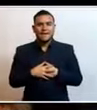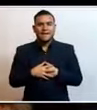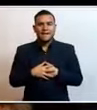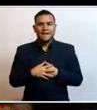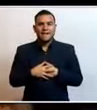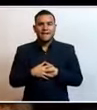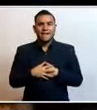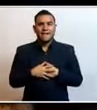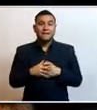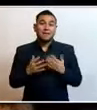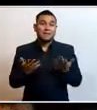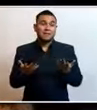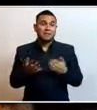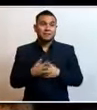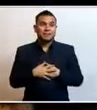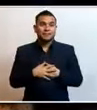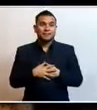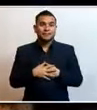Pues bueno,